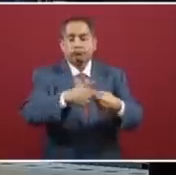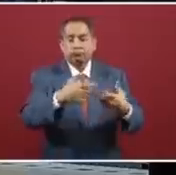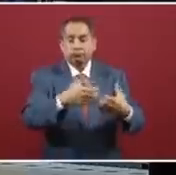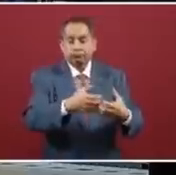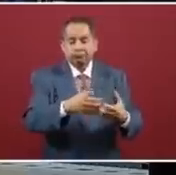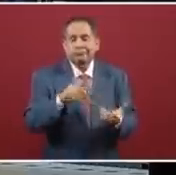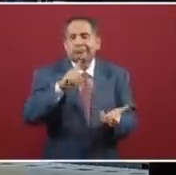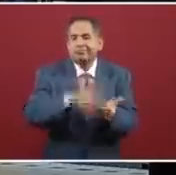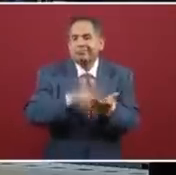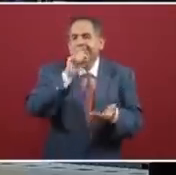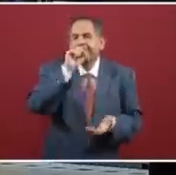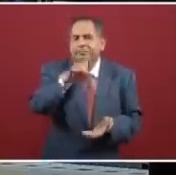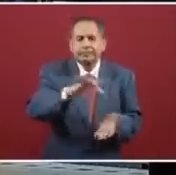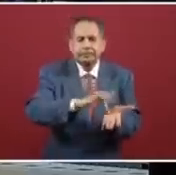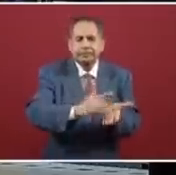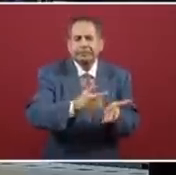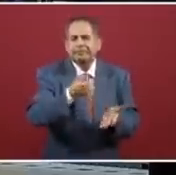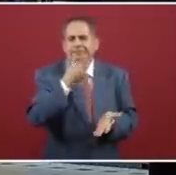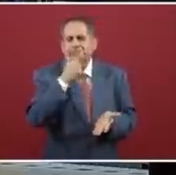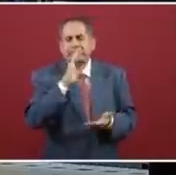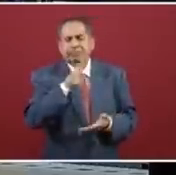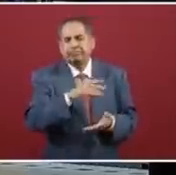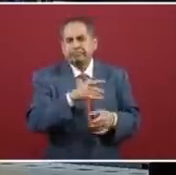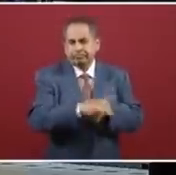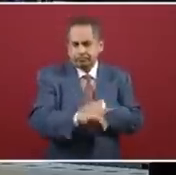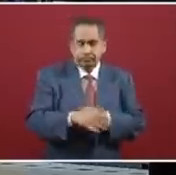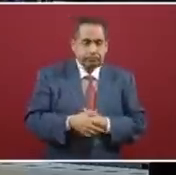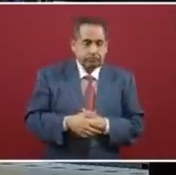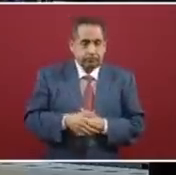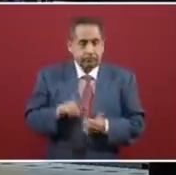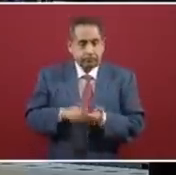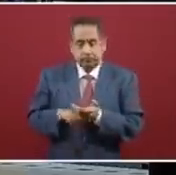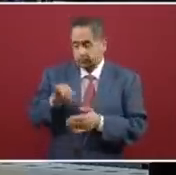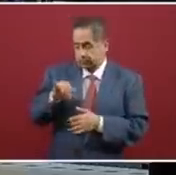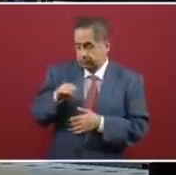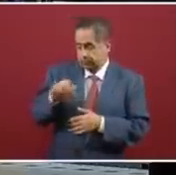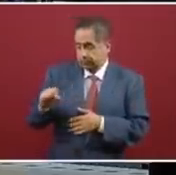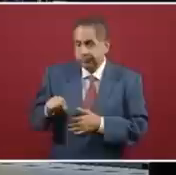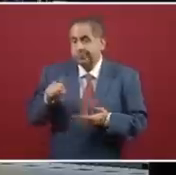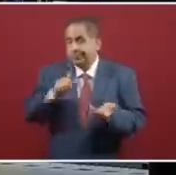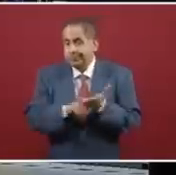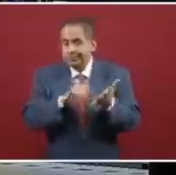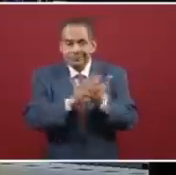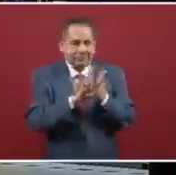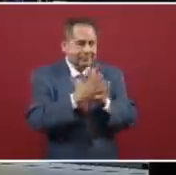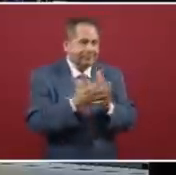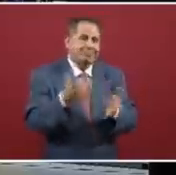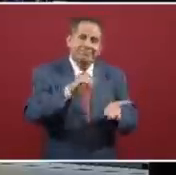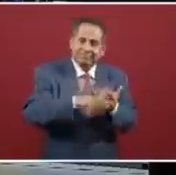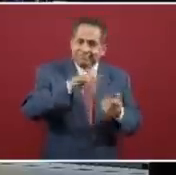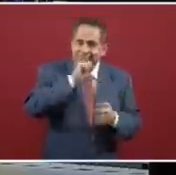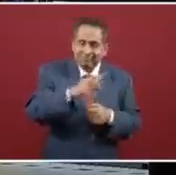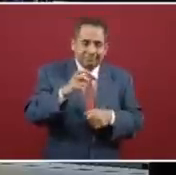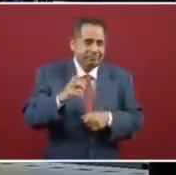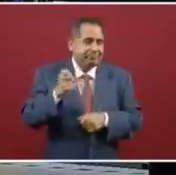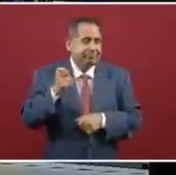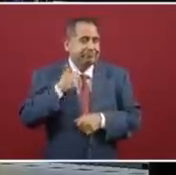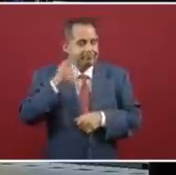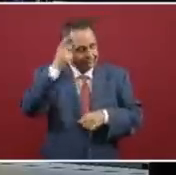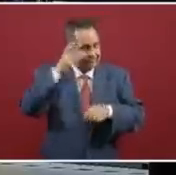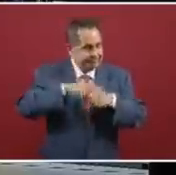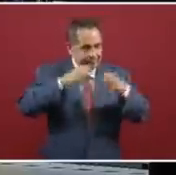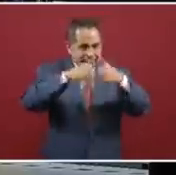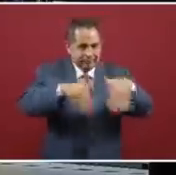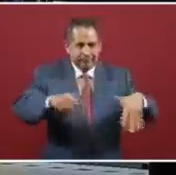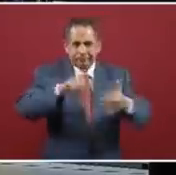manejo de los medicamentos de acuerdo a un reporte interno del imms hay redes de corrupción desde adentro en donde incluso se